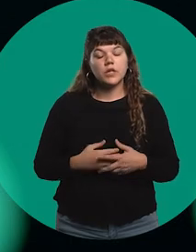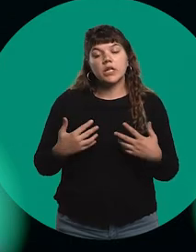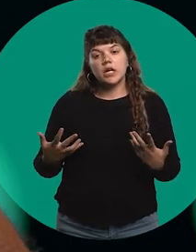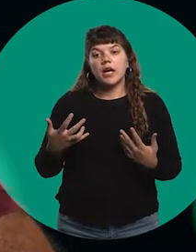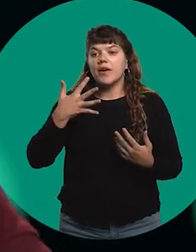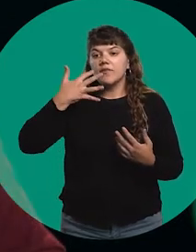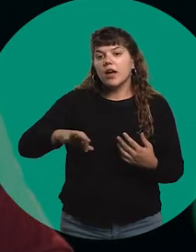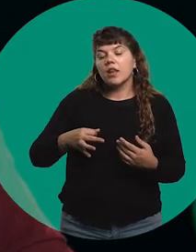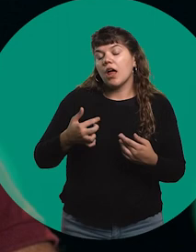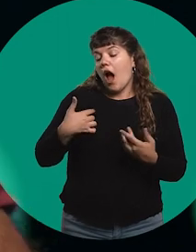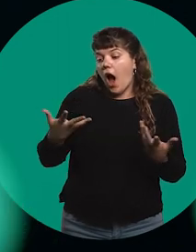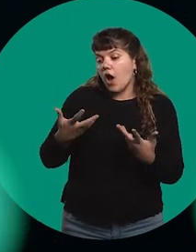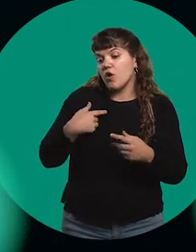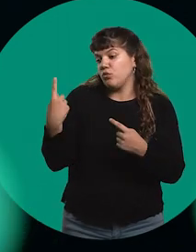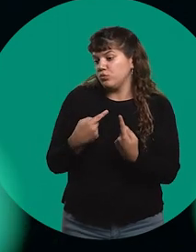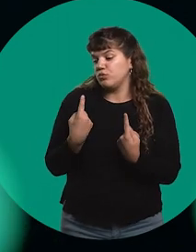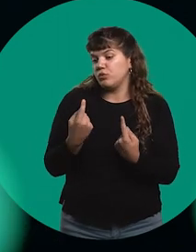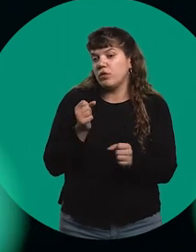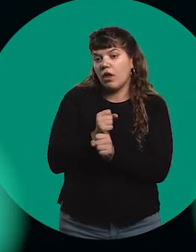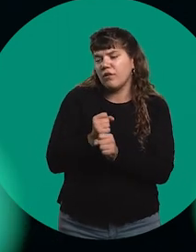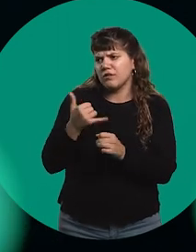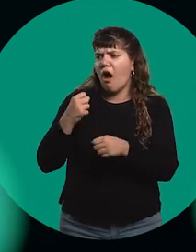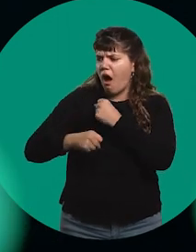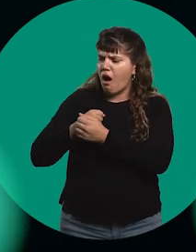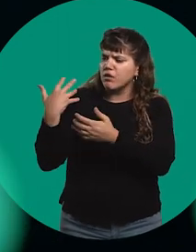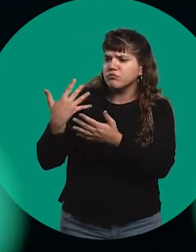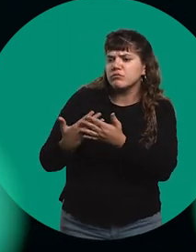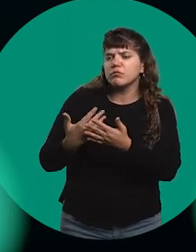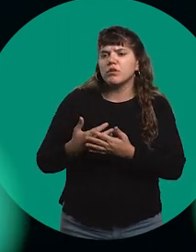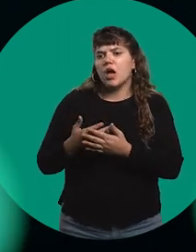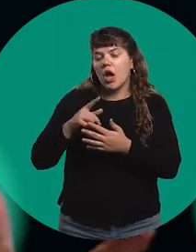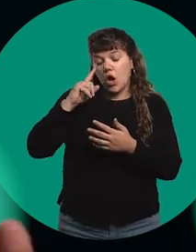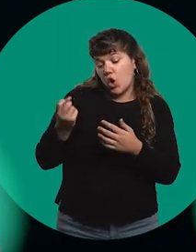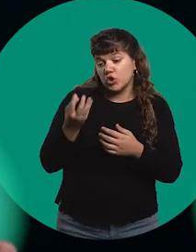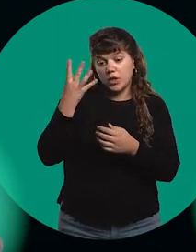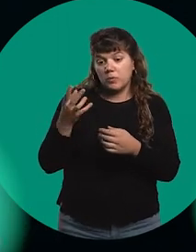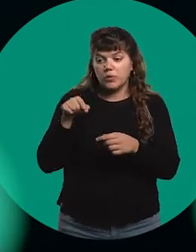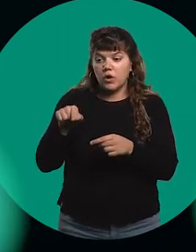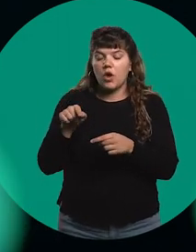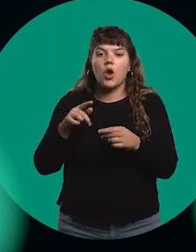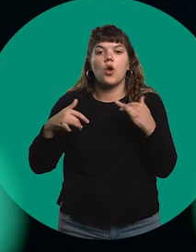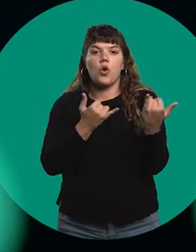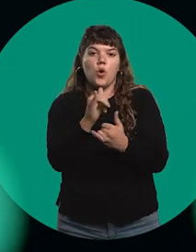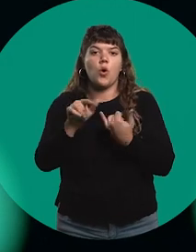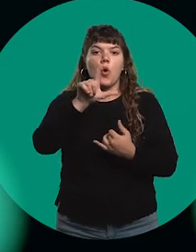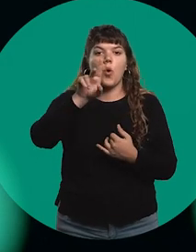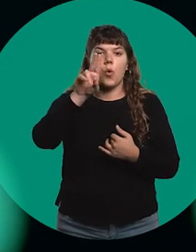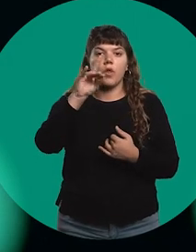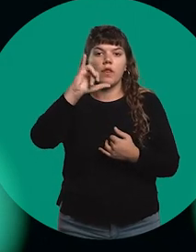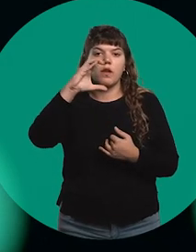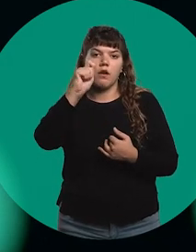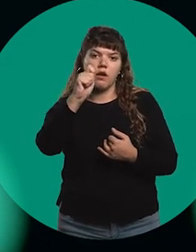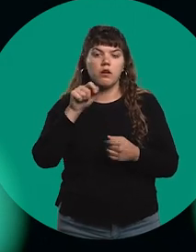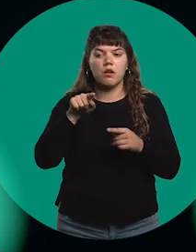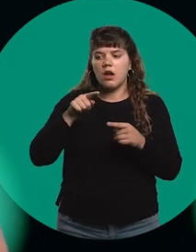Mirá, nosotros ahora estamos trabajando justamente con, desde hace algunos años, con un concepto que es más moderno que es el de la lúdica, ¿no? La